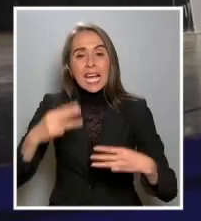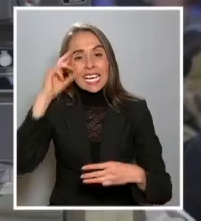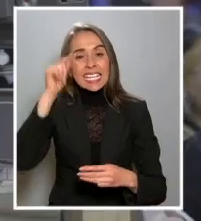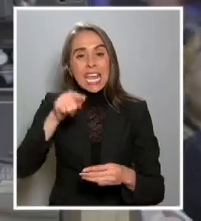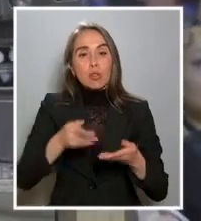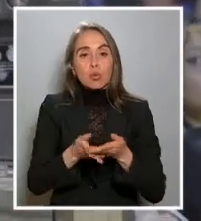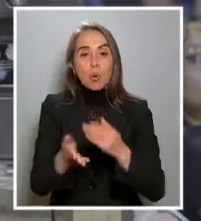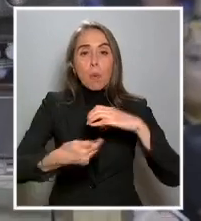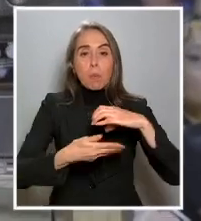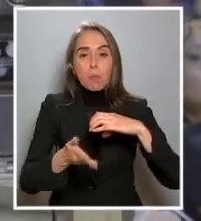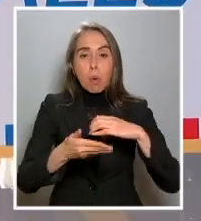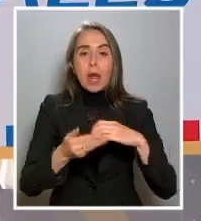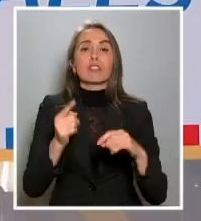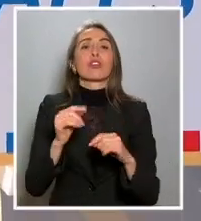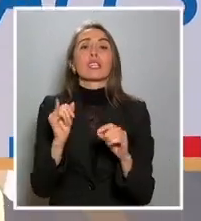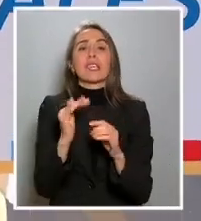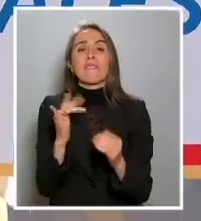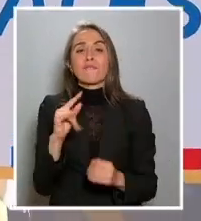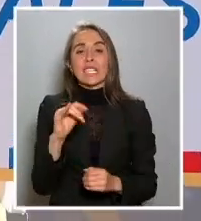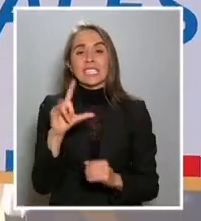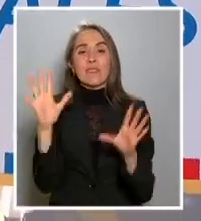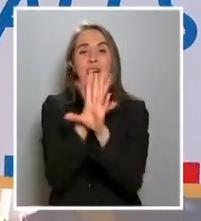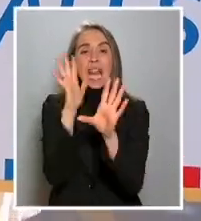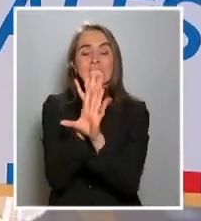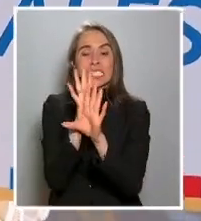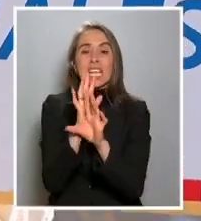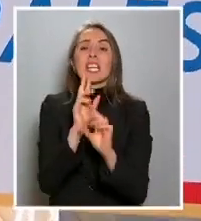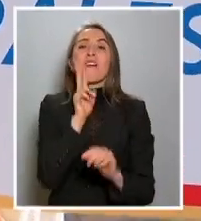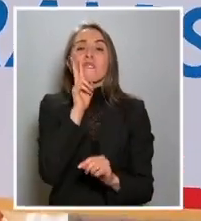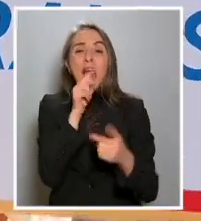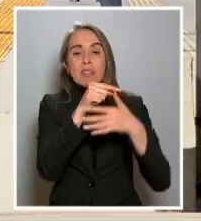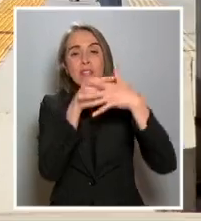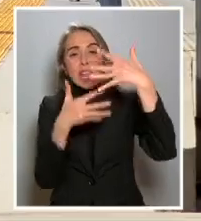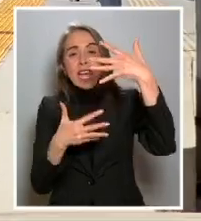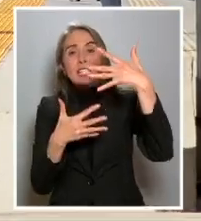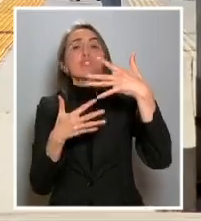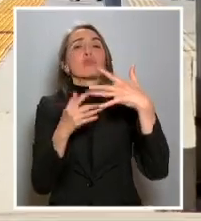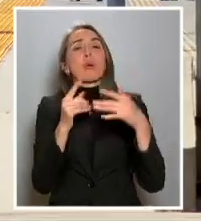el Festival Internacional de Cine de Valdivia, solo por poner algunos ejemplos.